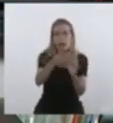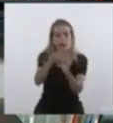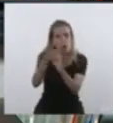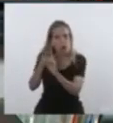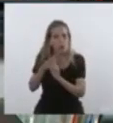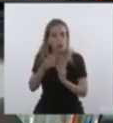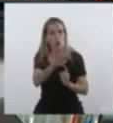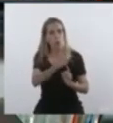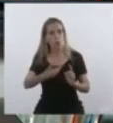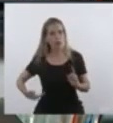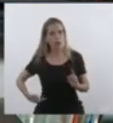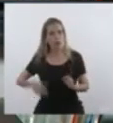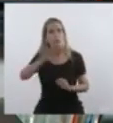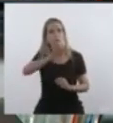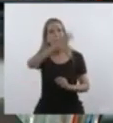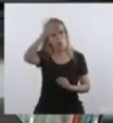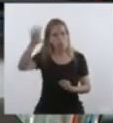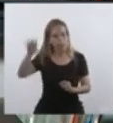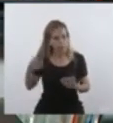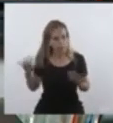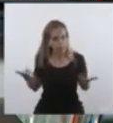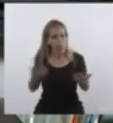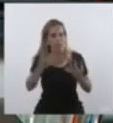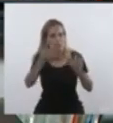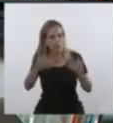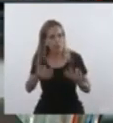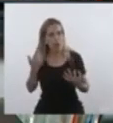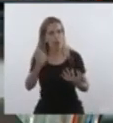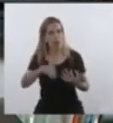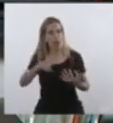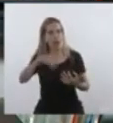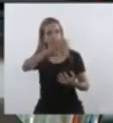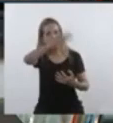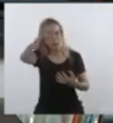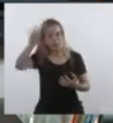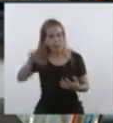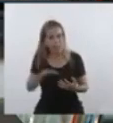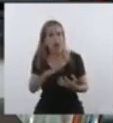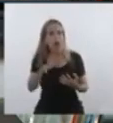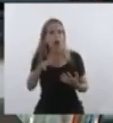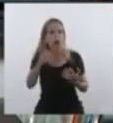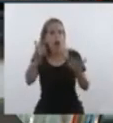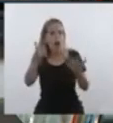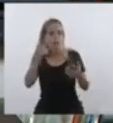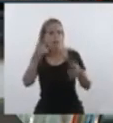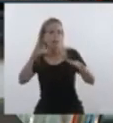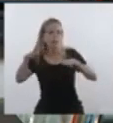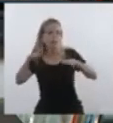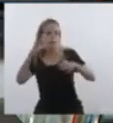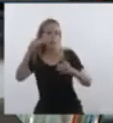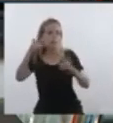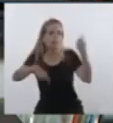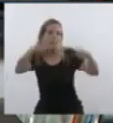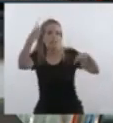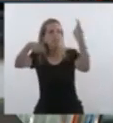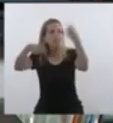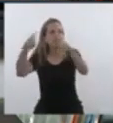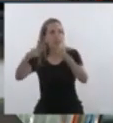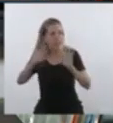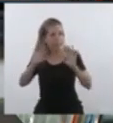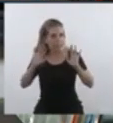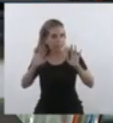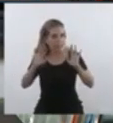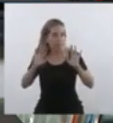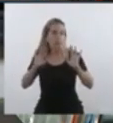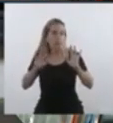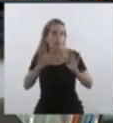país. Es cierto que la Argentina exhibe hoy situaciones no necesariamente iguales. Pero es cierto